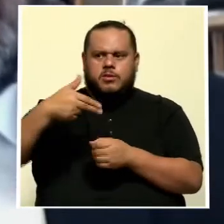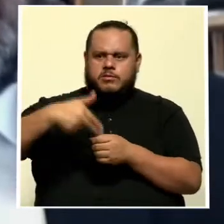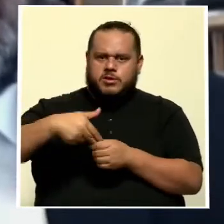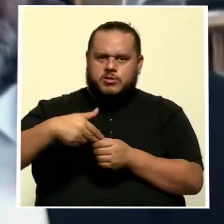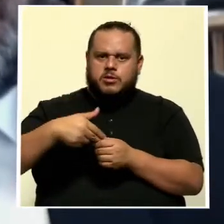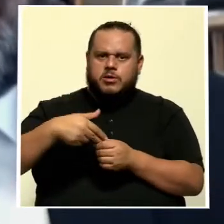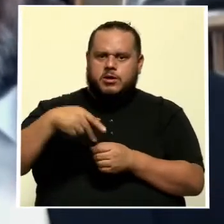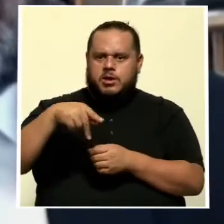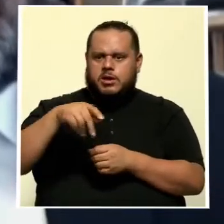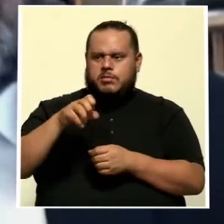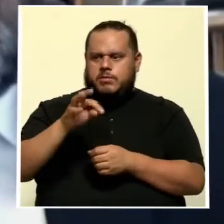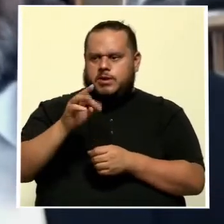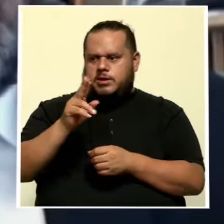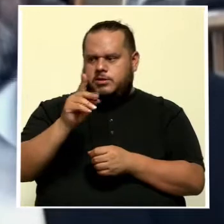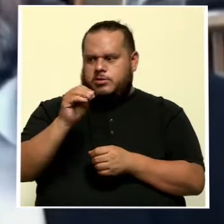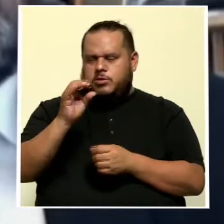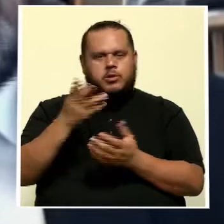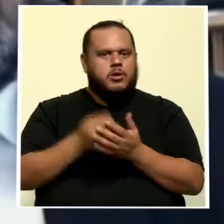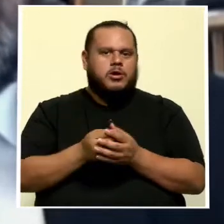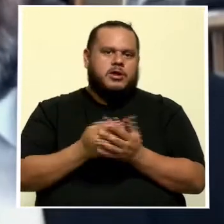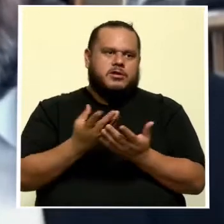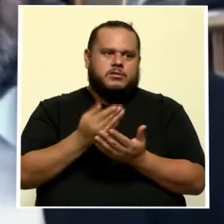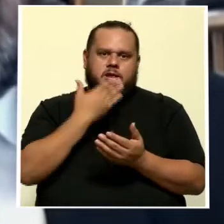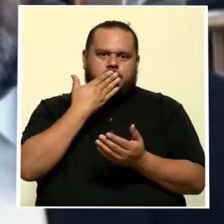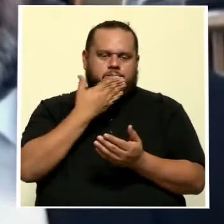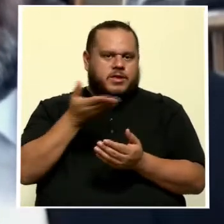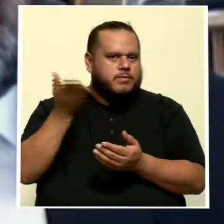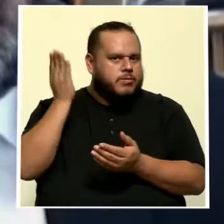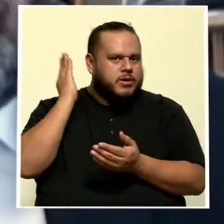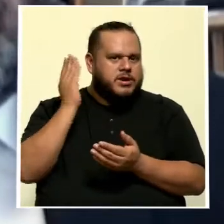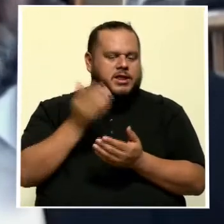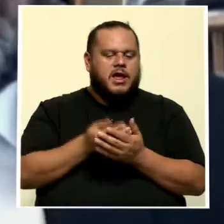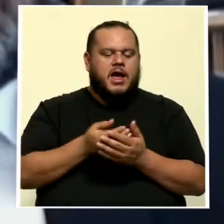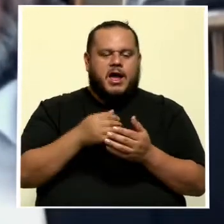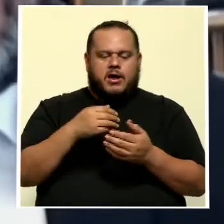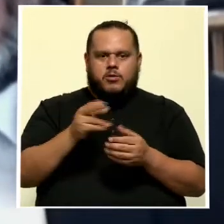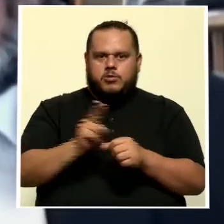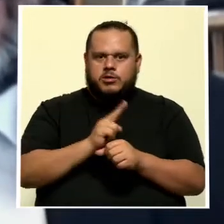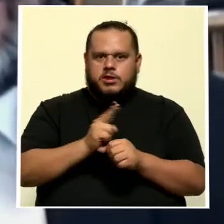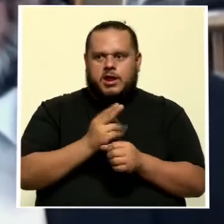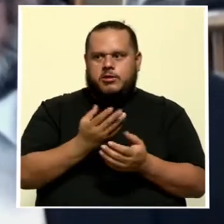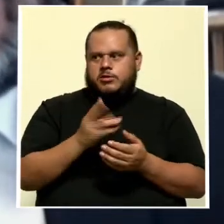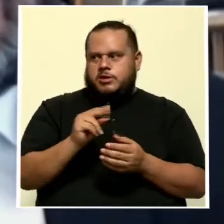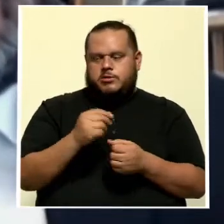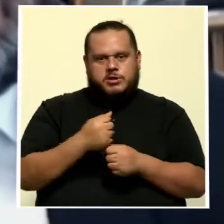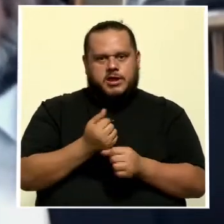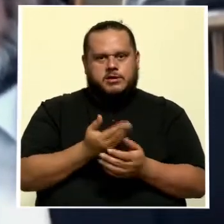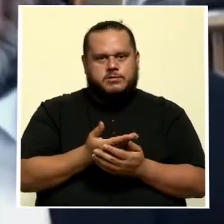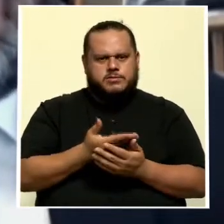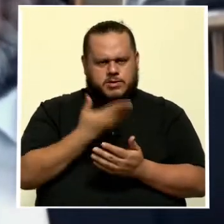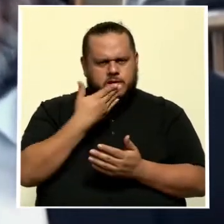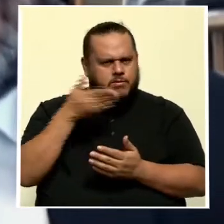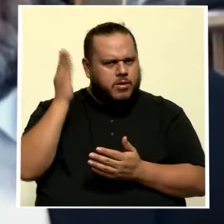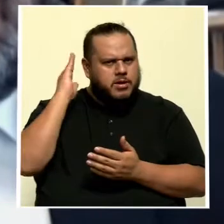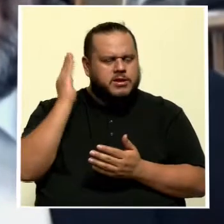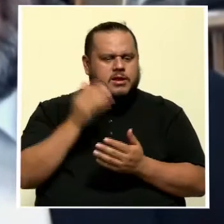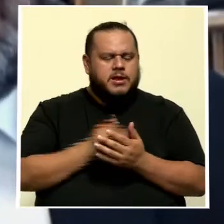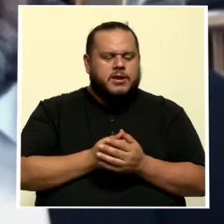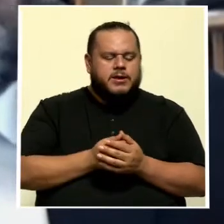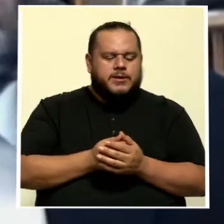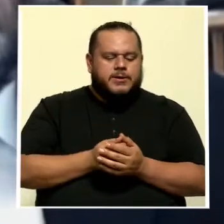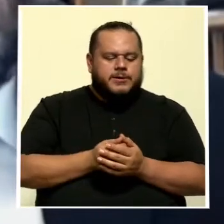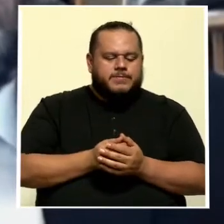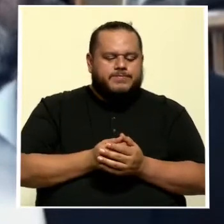una hipocresía no usarlo si está aquí. Hay gente pobre en Costa Rica, hay gente necesitada de trabajo, y